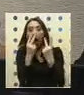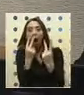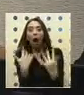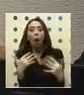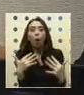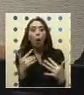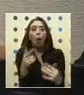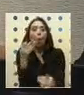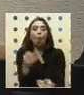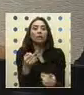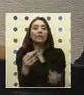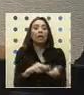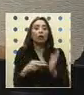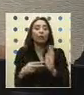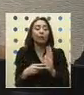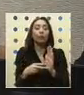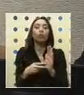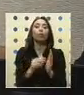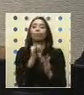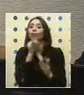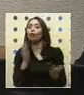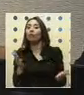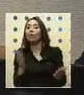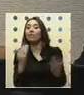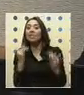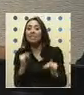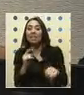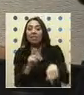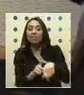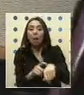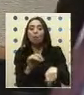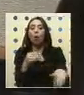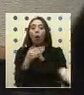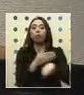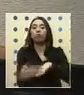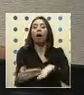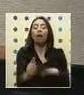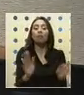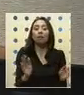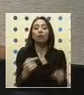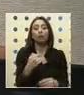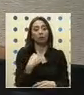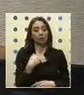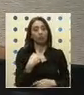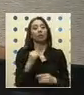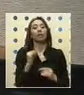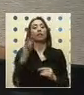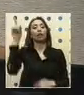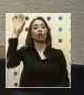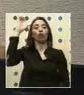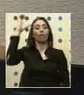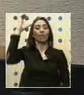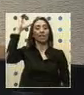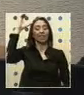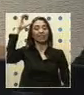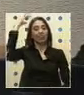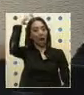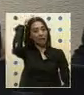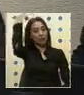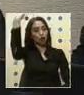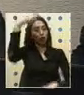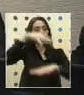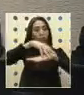no sabemos si lo hemos hecho a tiempo. Para muchos, entre los que me incluyo en la conferencia de Estocolmo, es el punto de inflexión